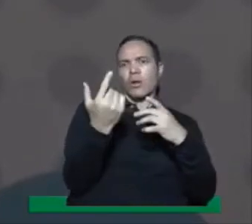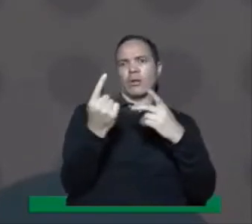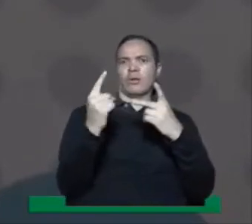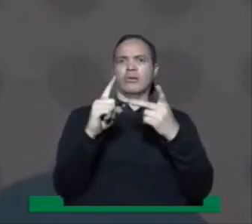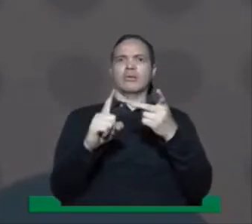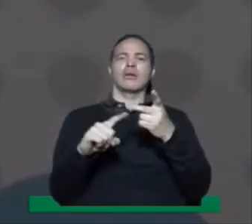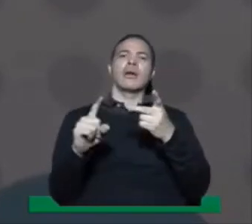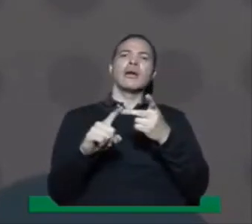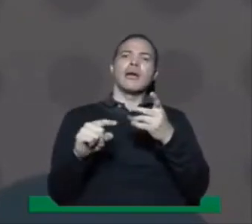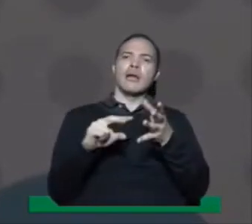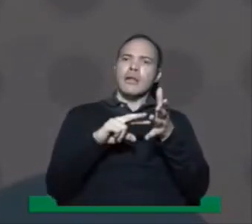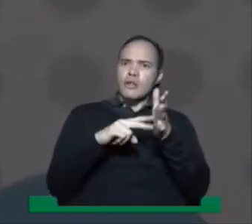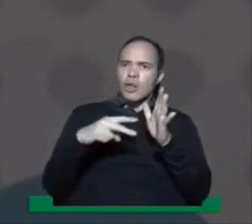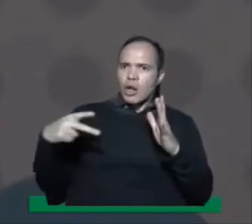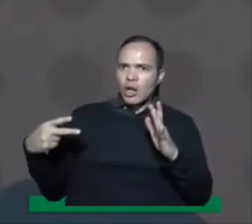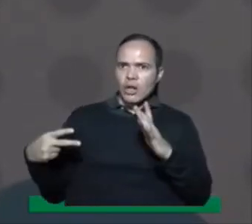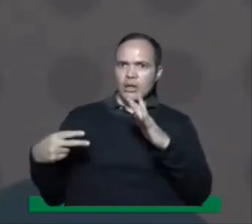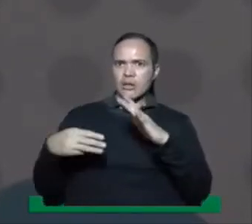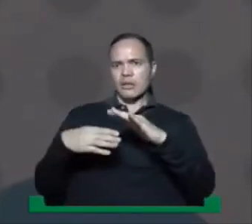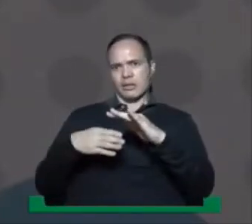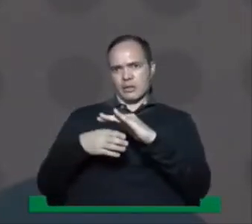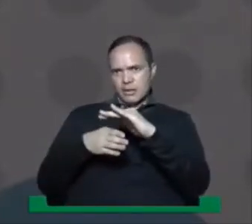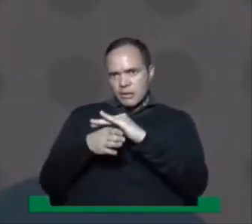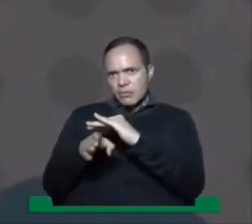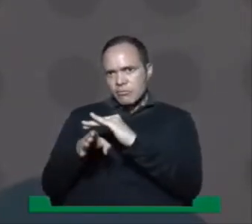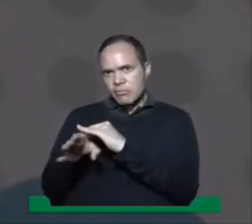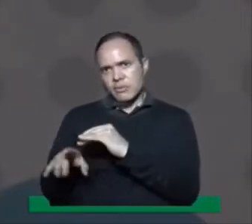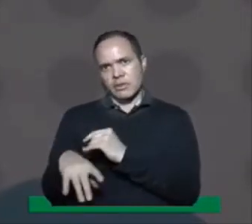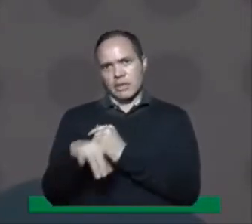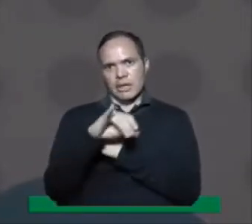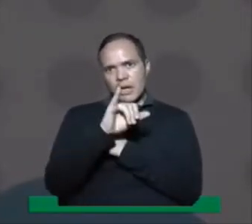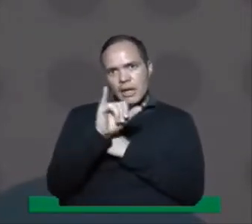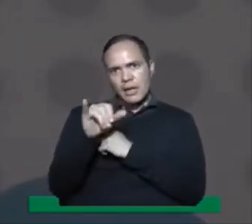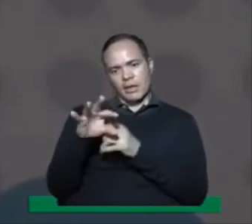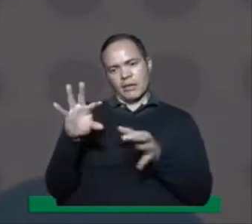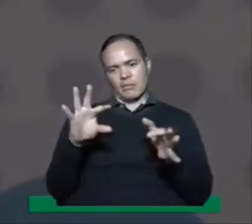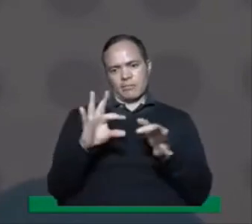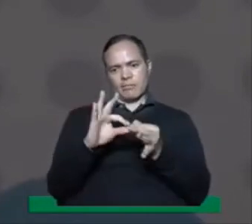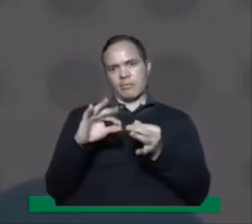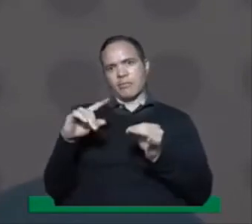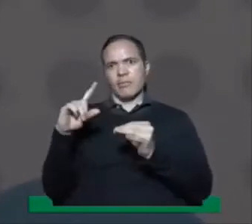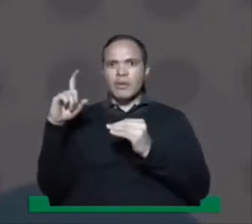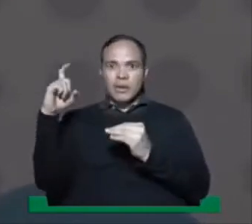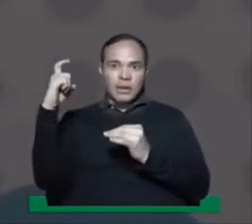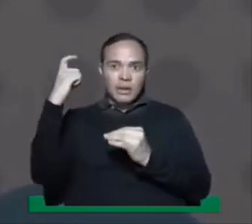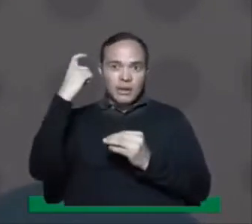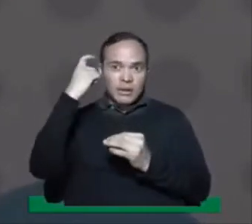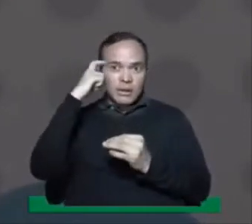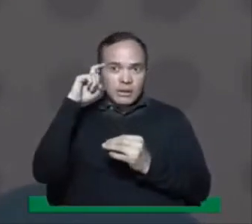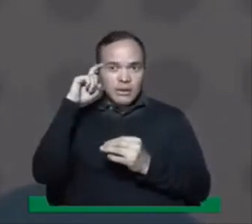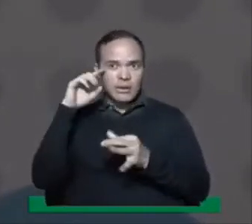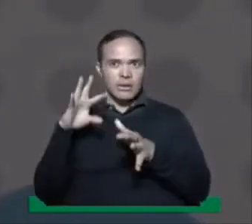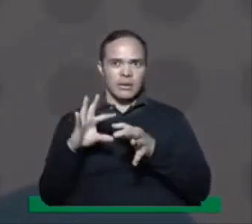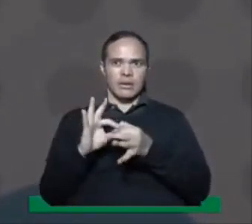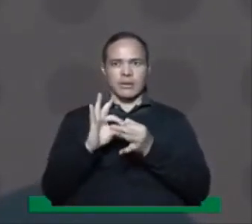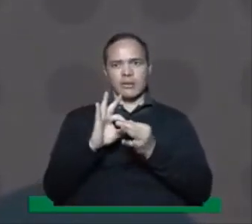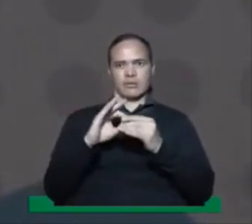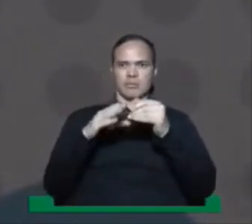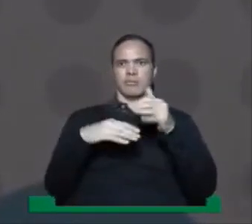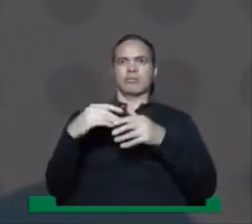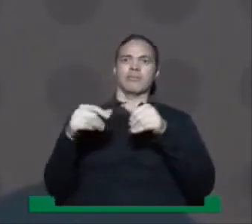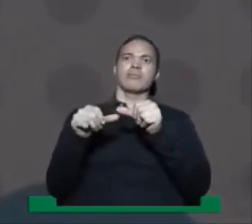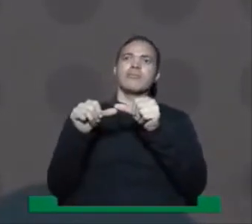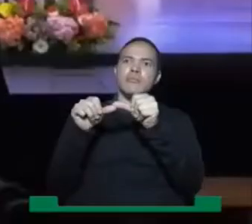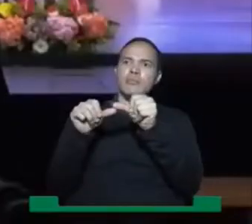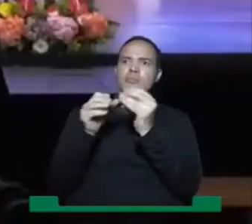proyectos de la mano de lo público para que podamos desarrollar el territorio sostenible y ambientalmente amigablemente